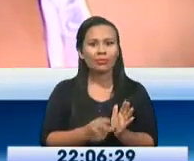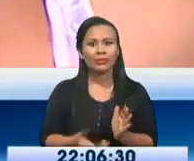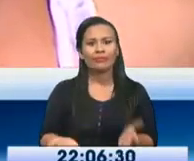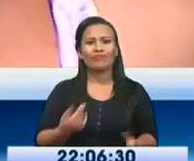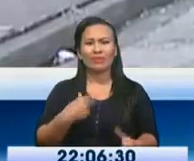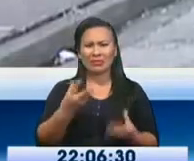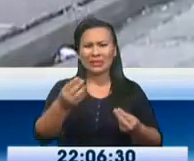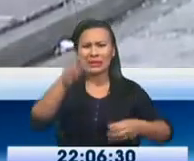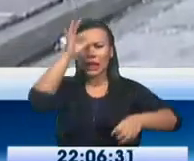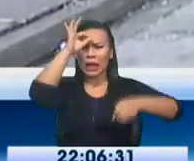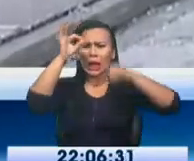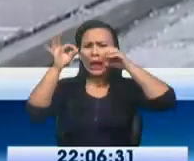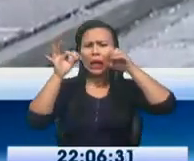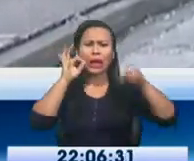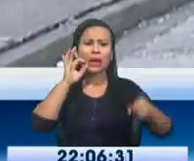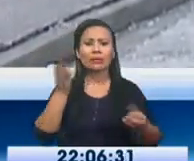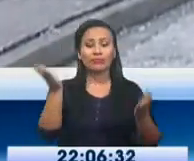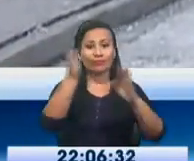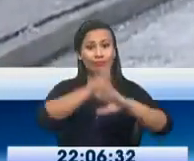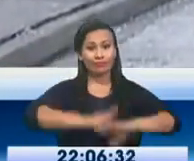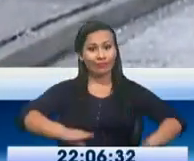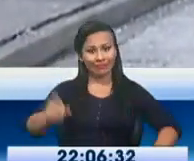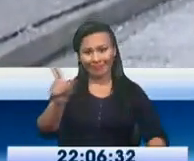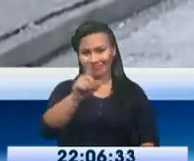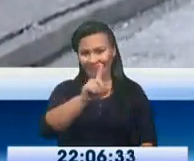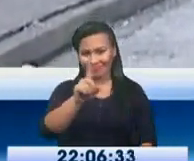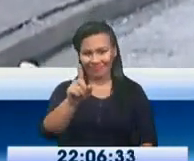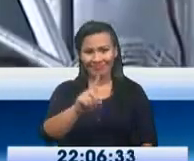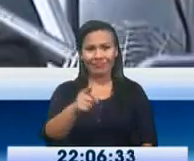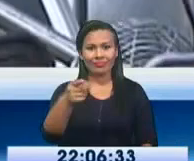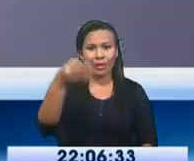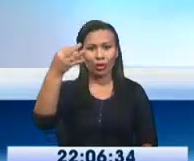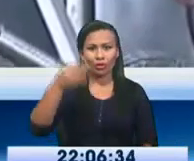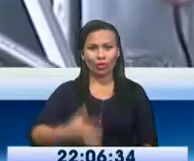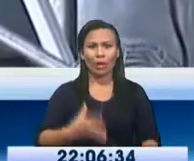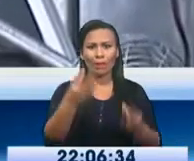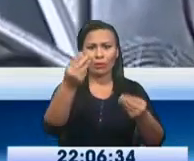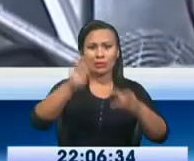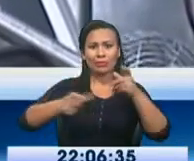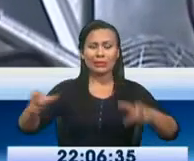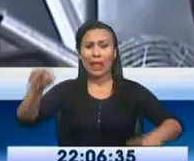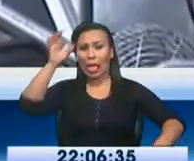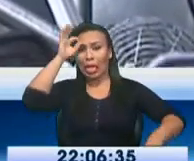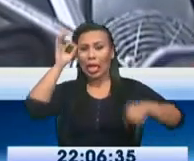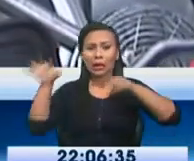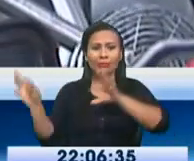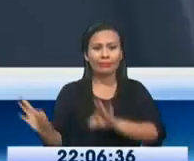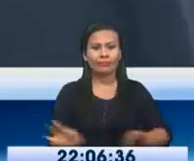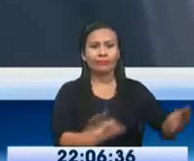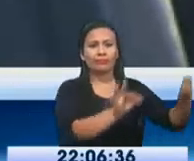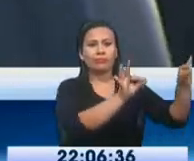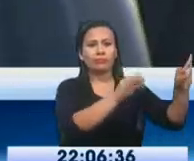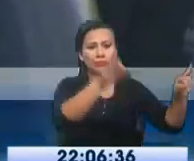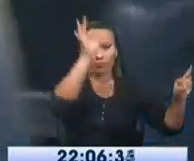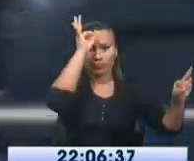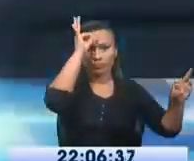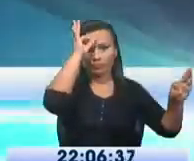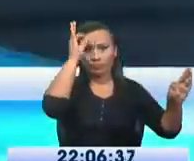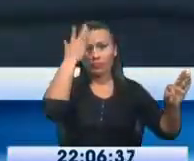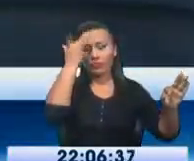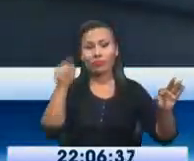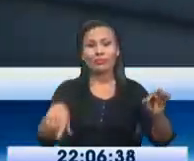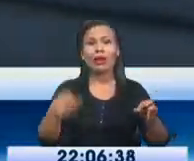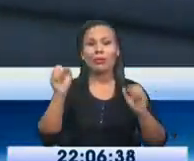bastante herida. Pero no todo concluyó ahí. El accidente dejó como resultado muchos heridos, los cuales fueron trasladados hasta casas de salud